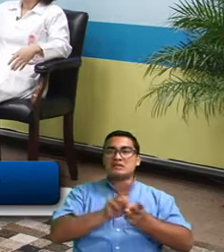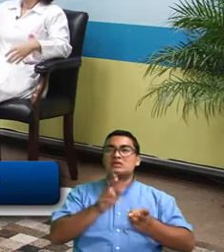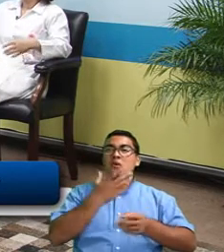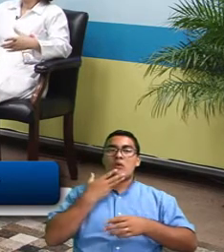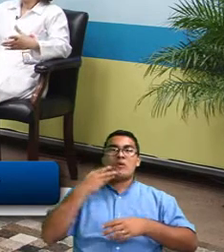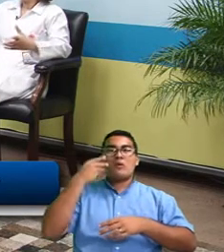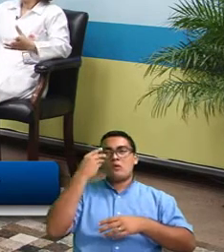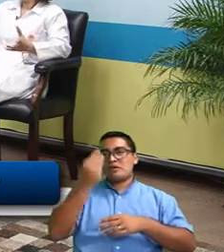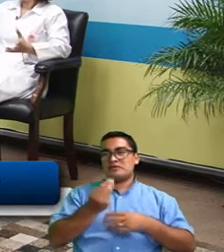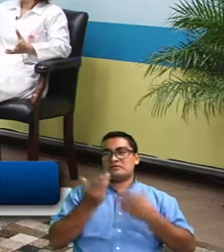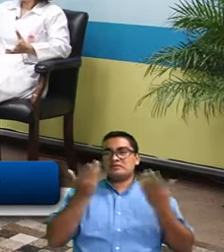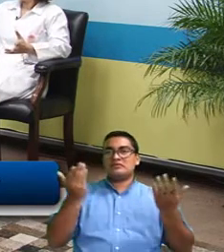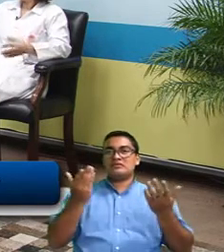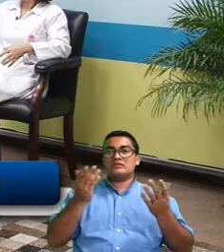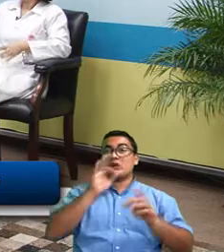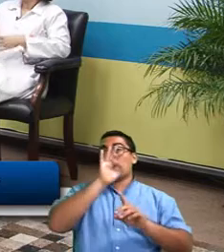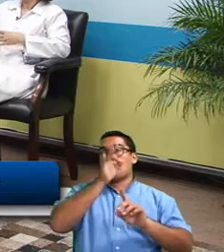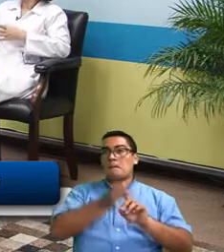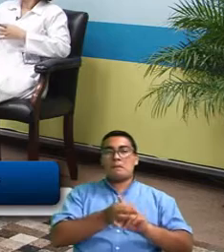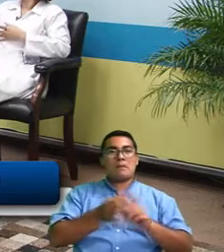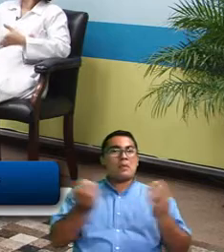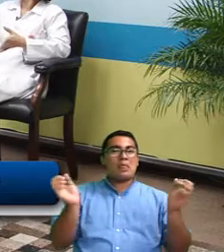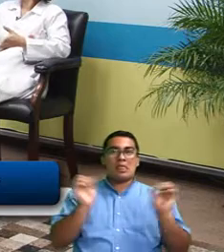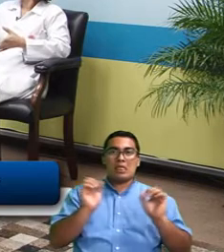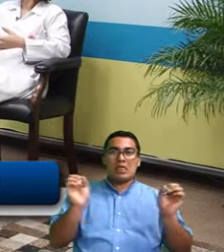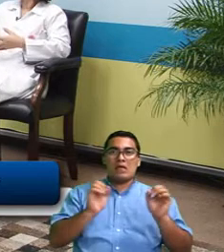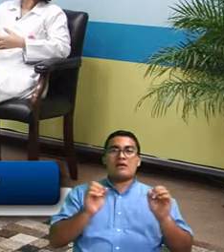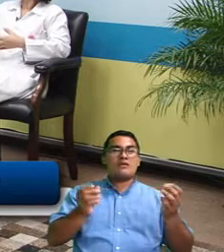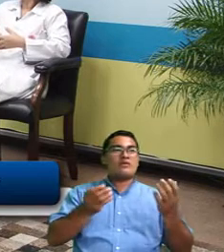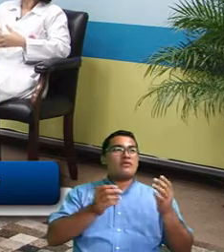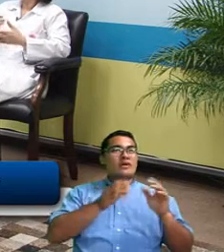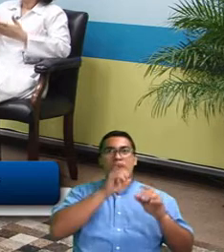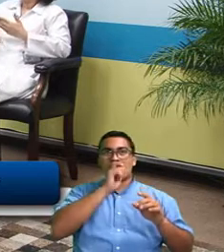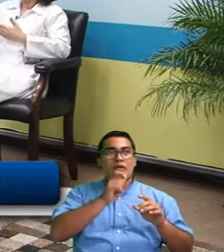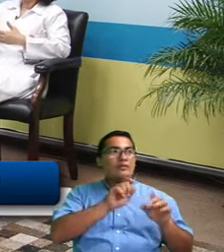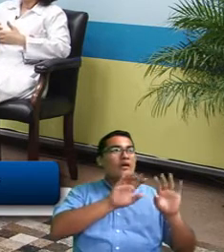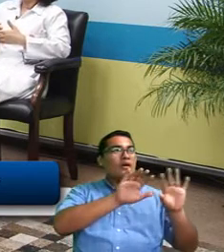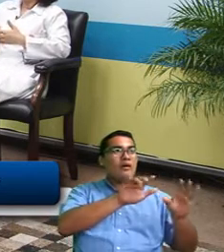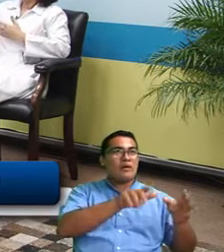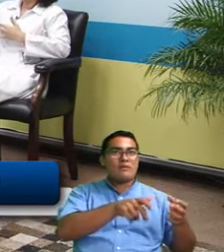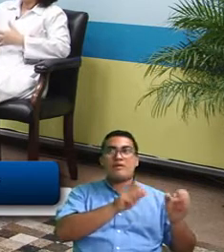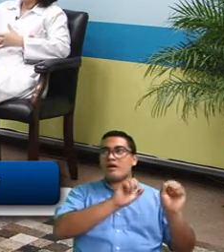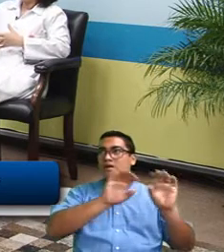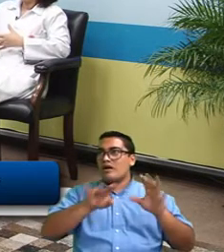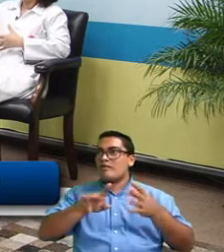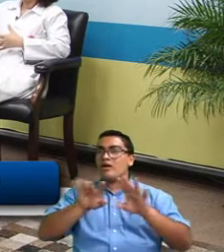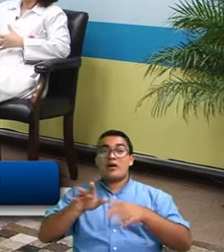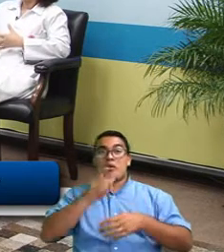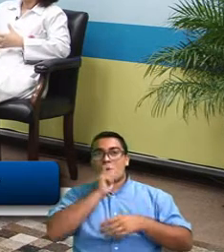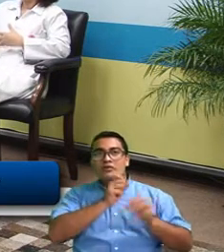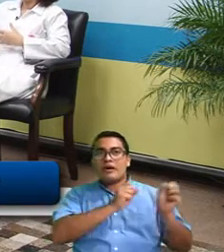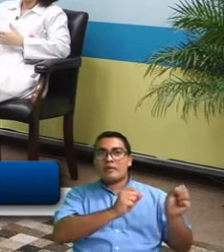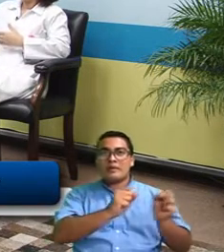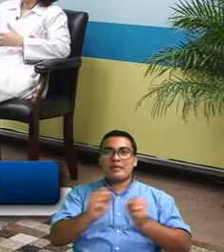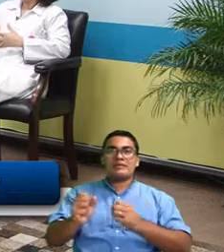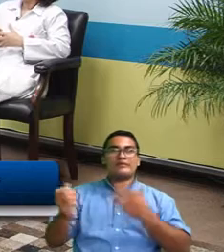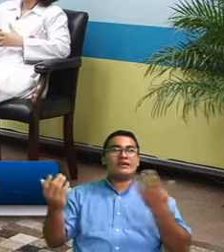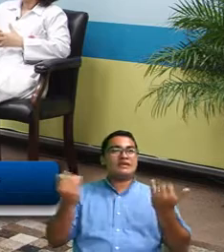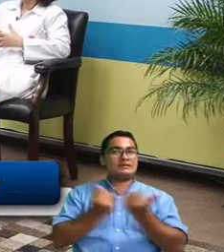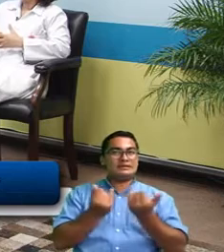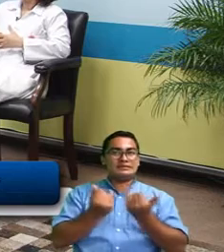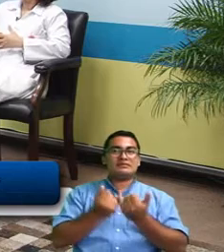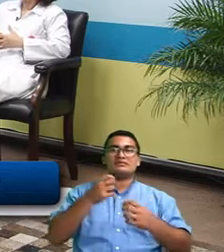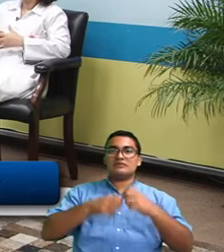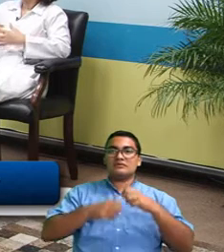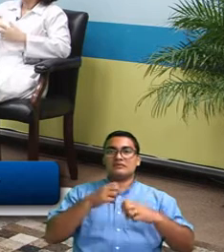edad, no usar protección, tener múltiples compañeros sexuales, entonces todo eso va sumando el riesgo a la par de la infección